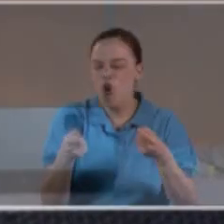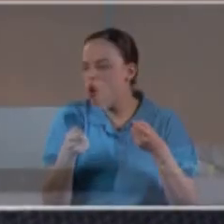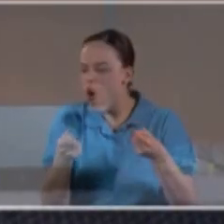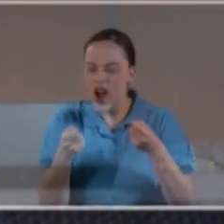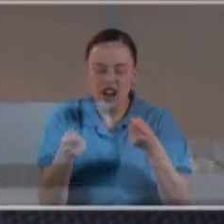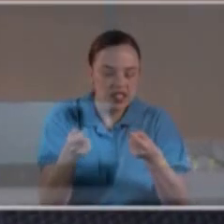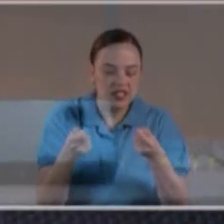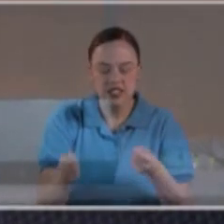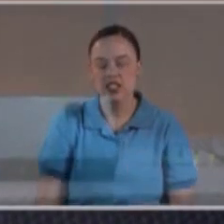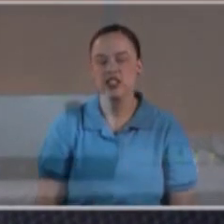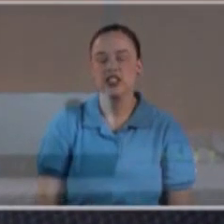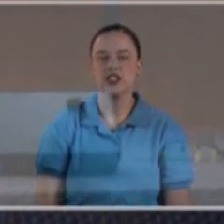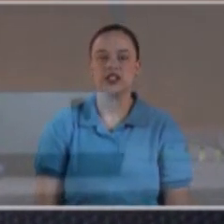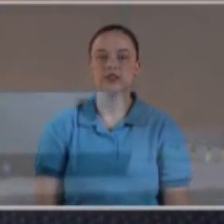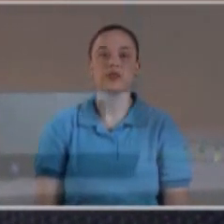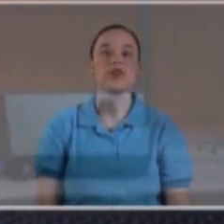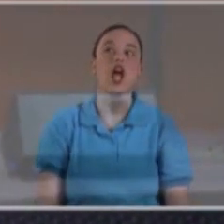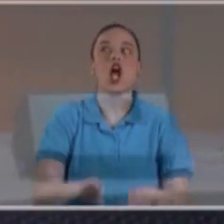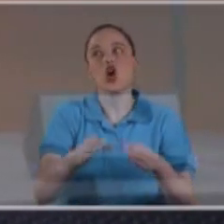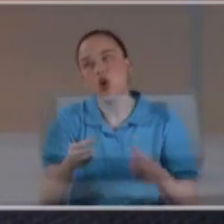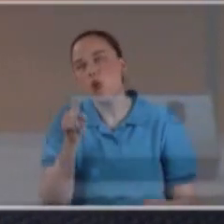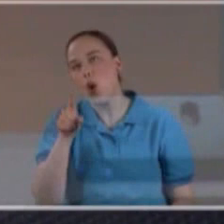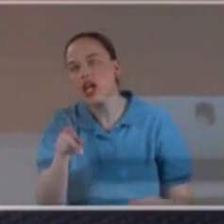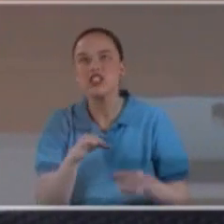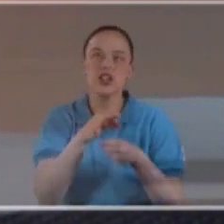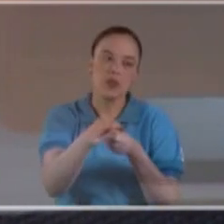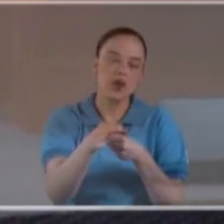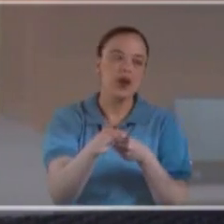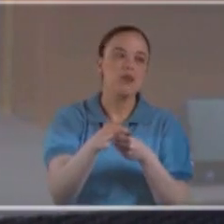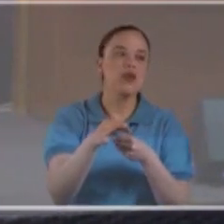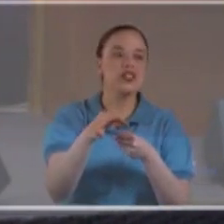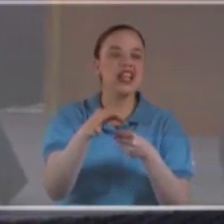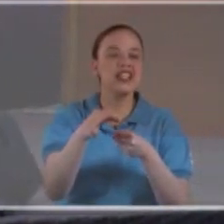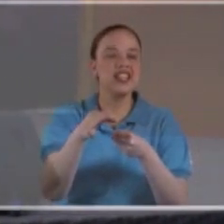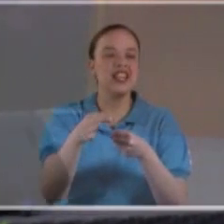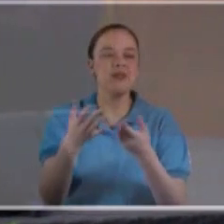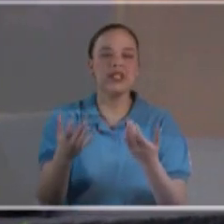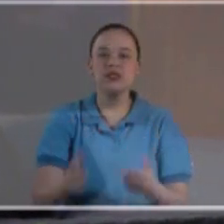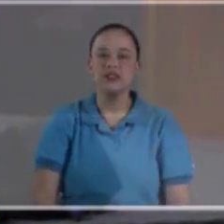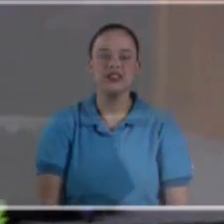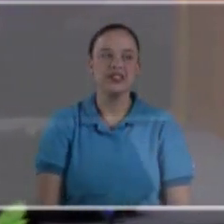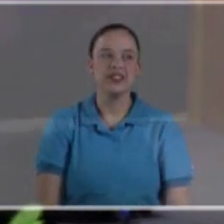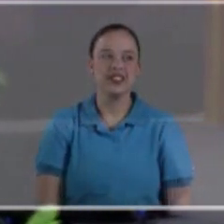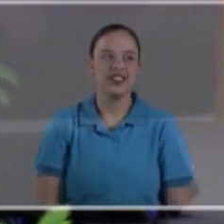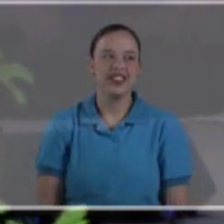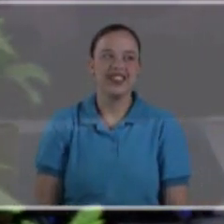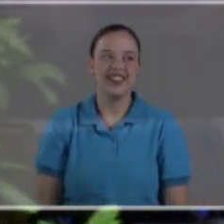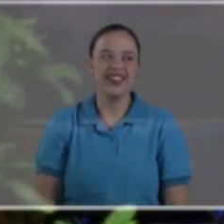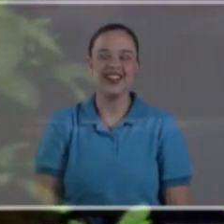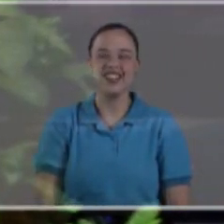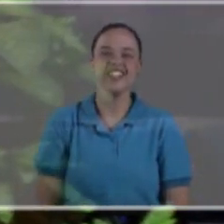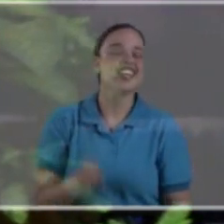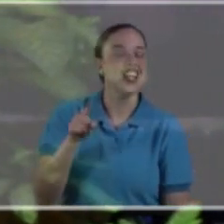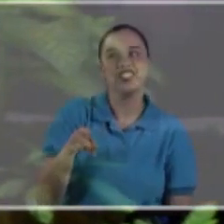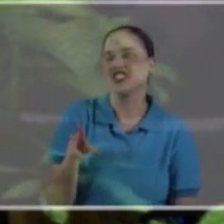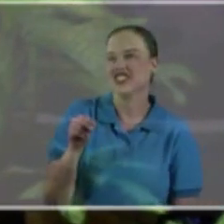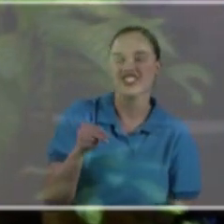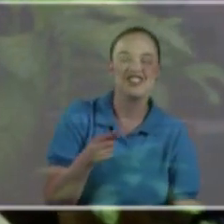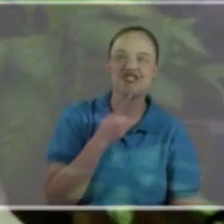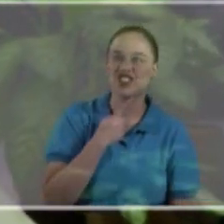trillarlo y como ese pueblo es usted y soy yo y eso ya no nos gusta mucho verdad